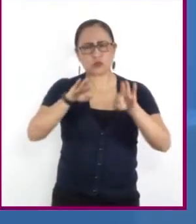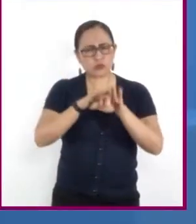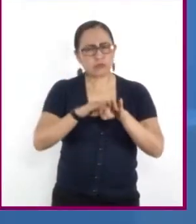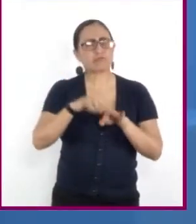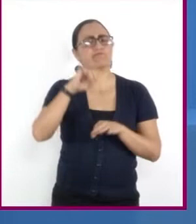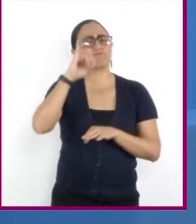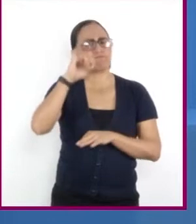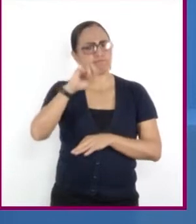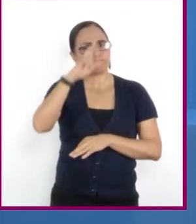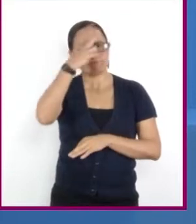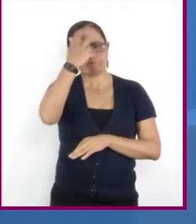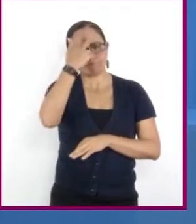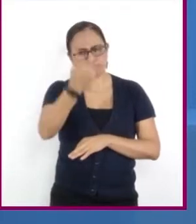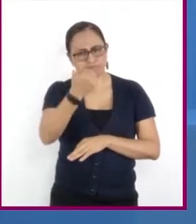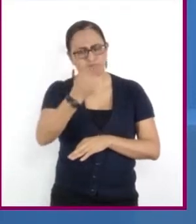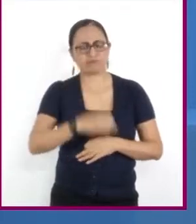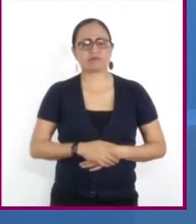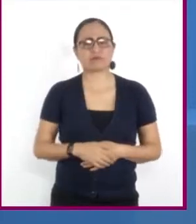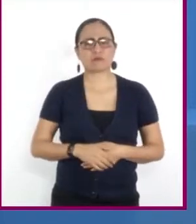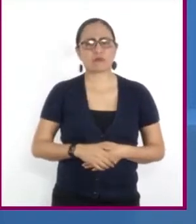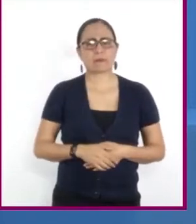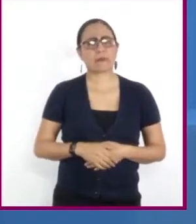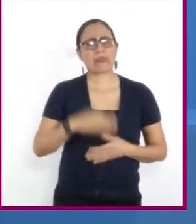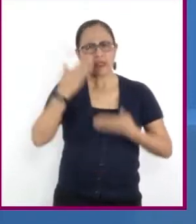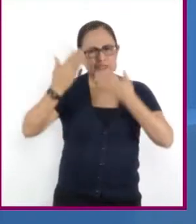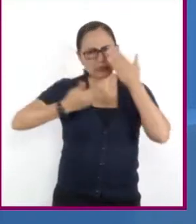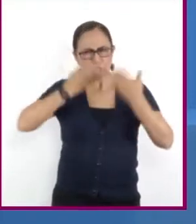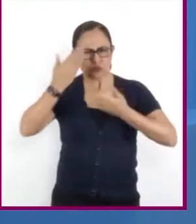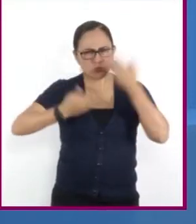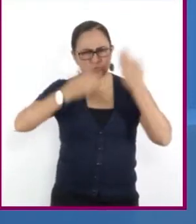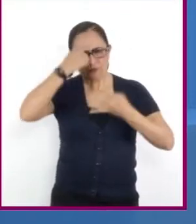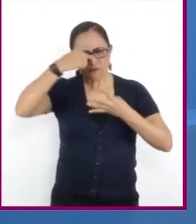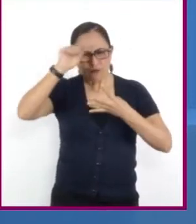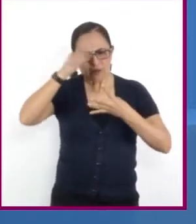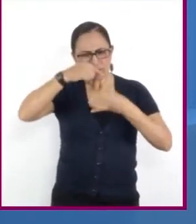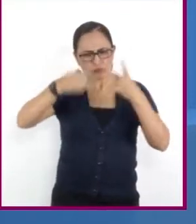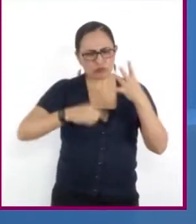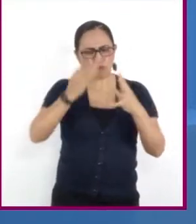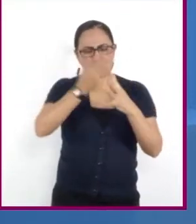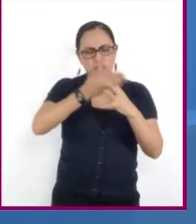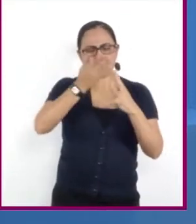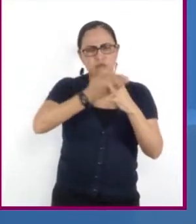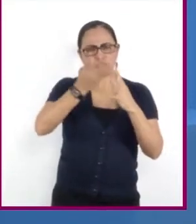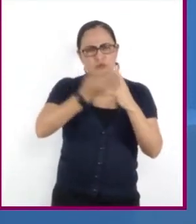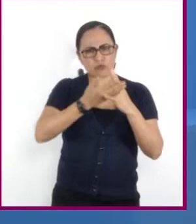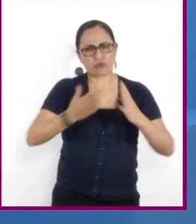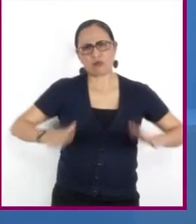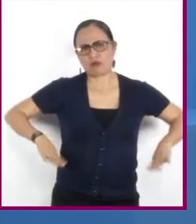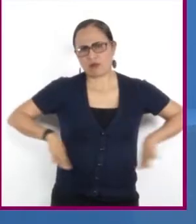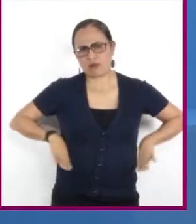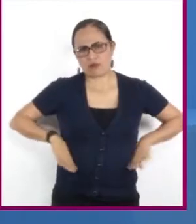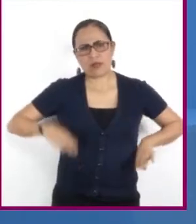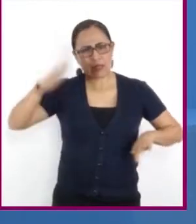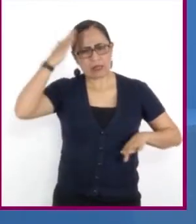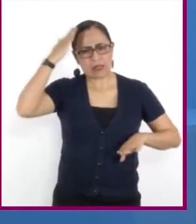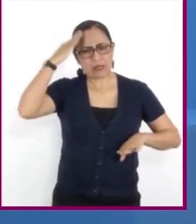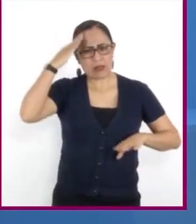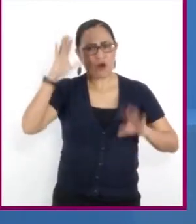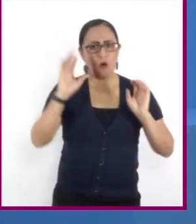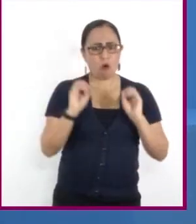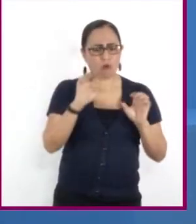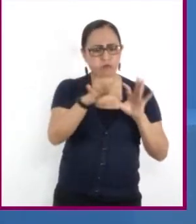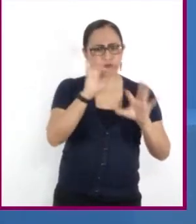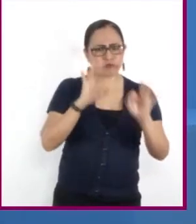razón, Enrique. Para facilitar su estudio, se han clasificado estas propiedades en generales o extensivas y